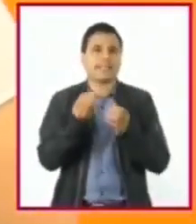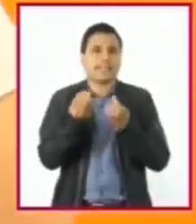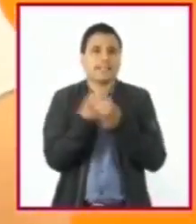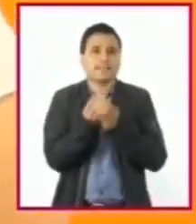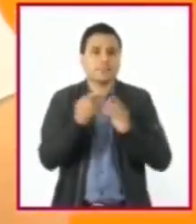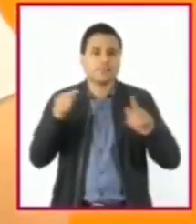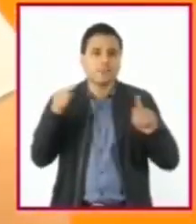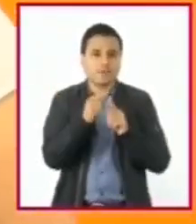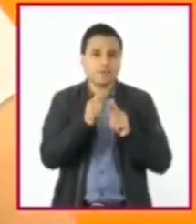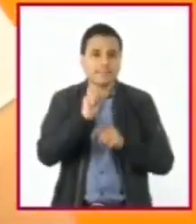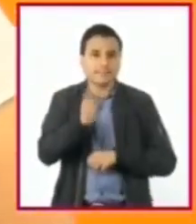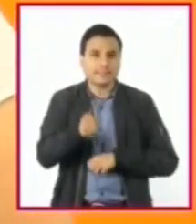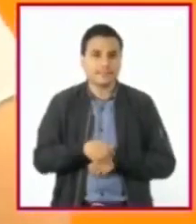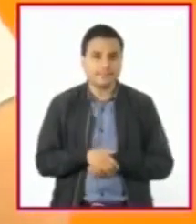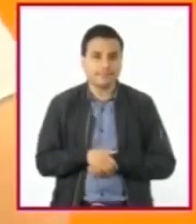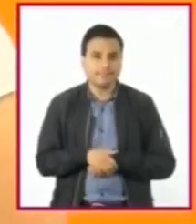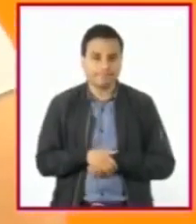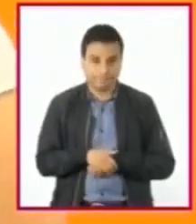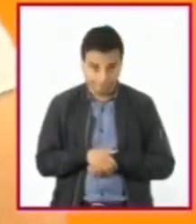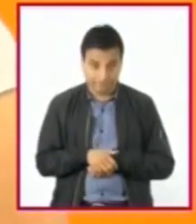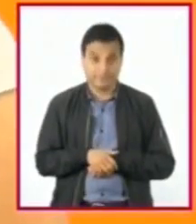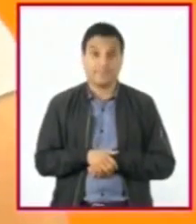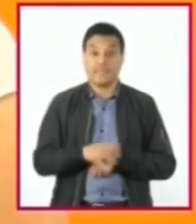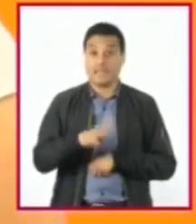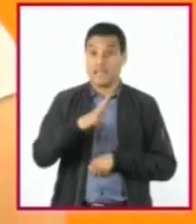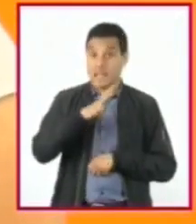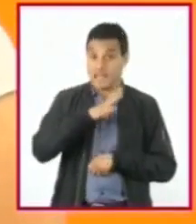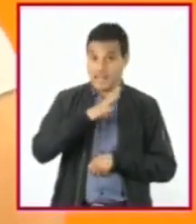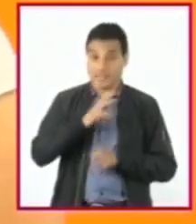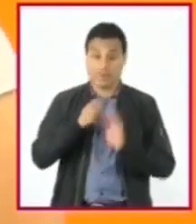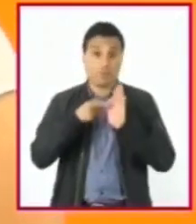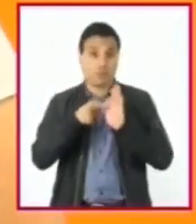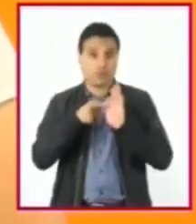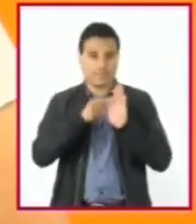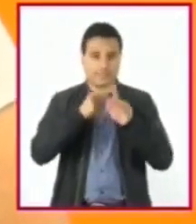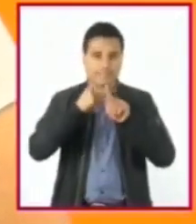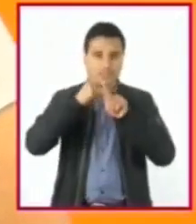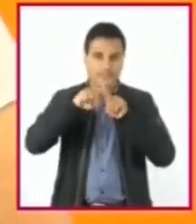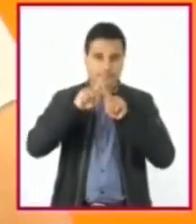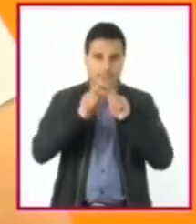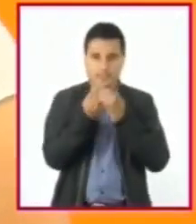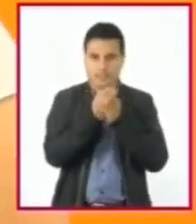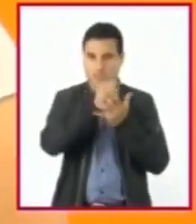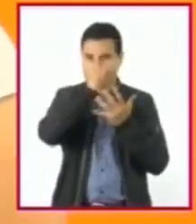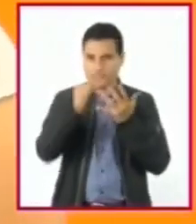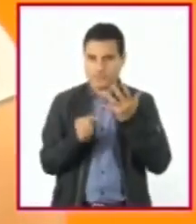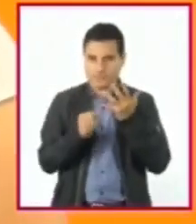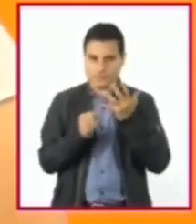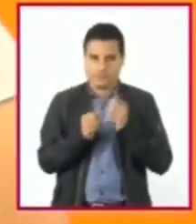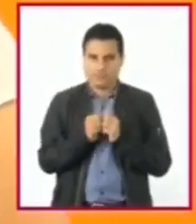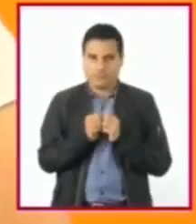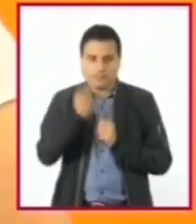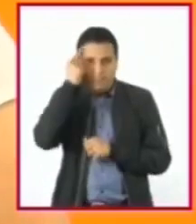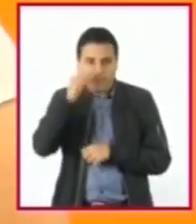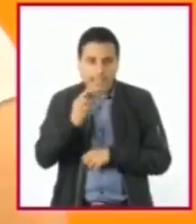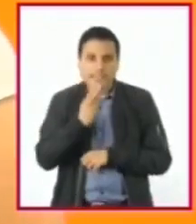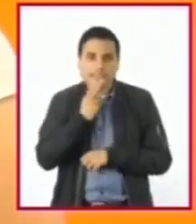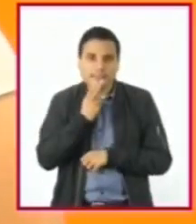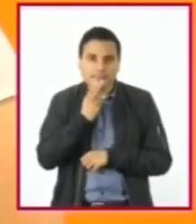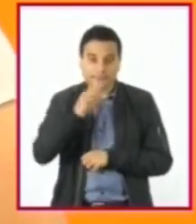es distinguir los tipos de representaciones del espacio geográfico, así como la utilidad que tienen cada una de